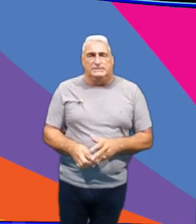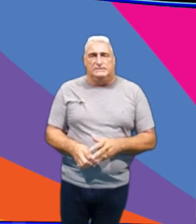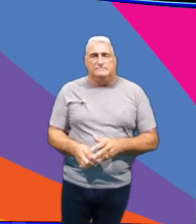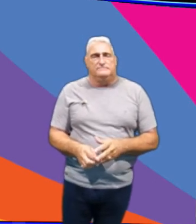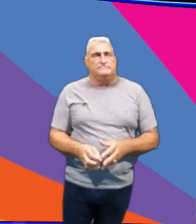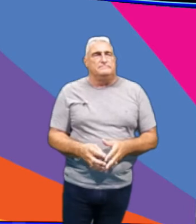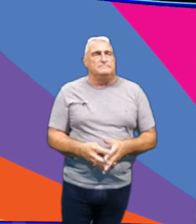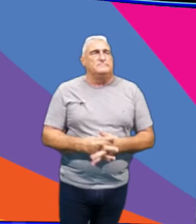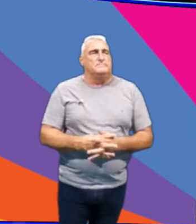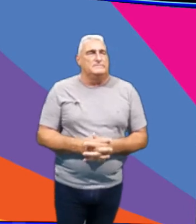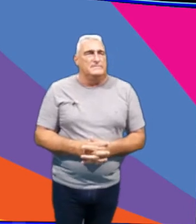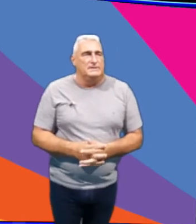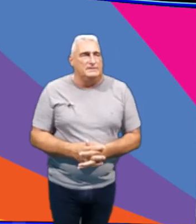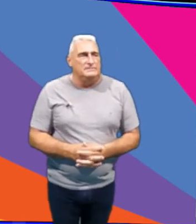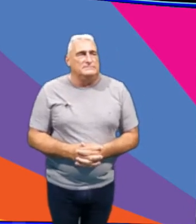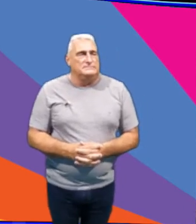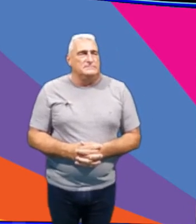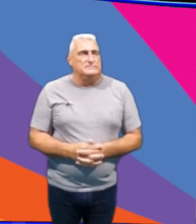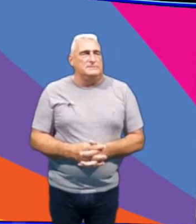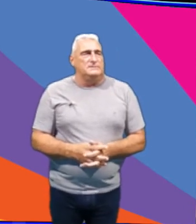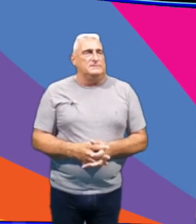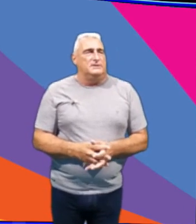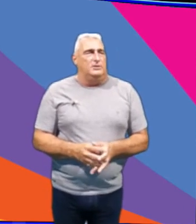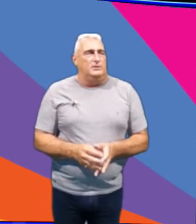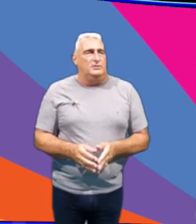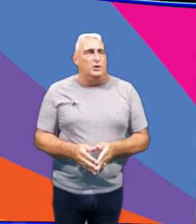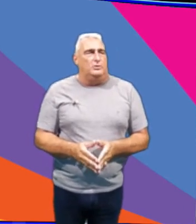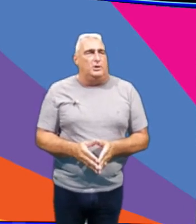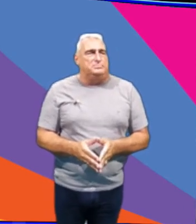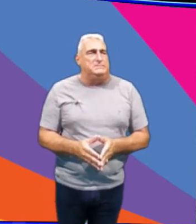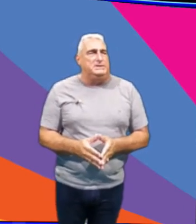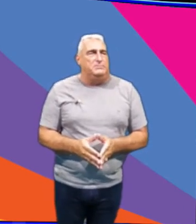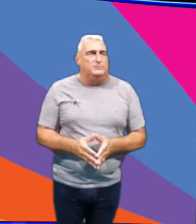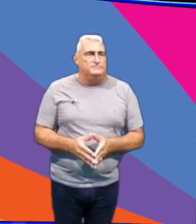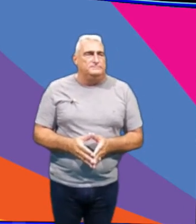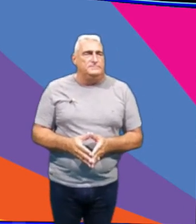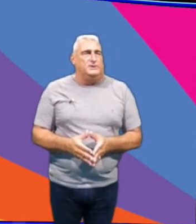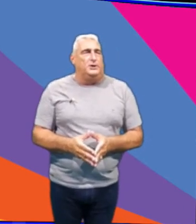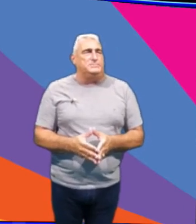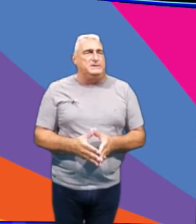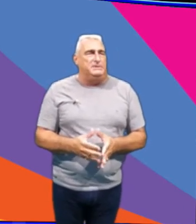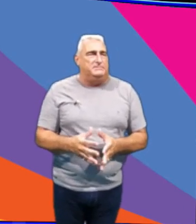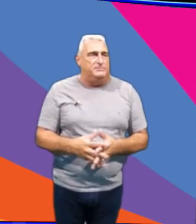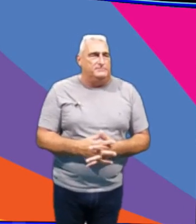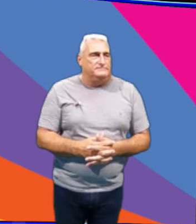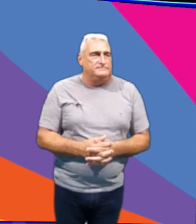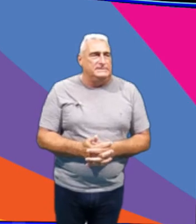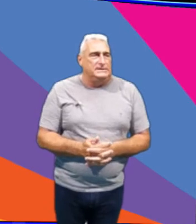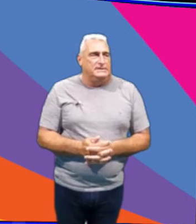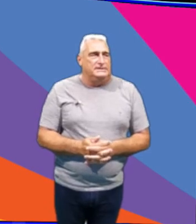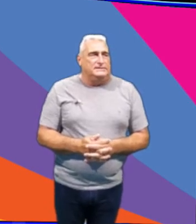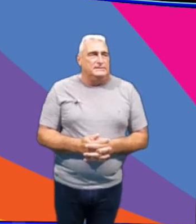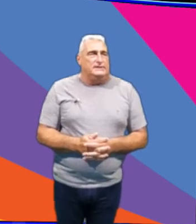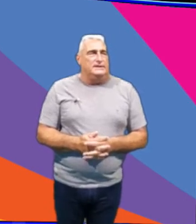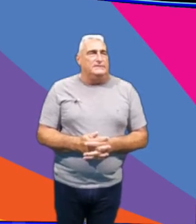Sí. Pero con un poquito más de... Optimismo. Capaz que arranca esto. Optimismo.